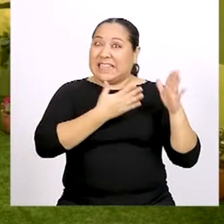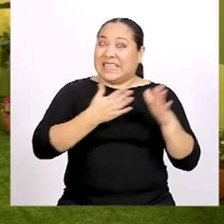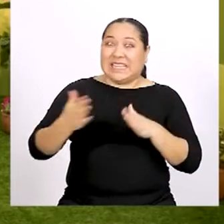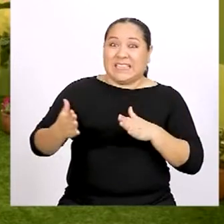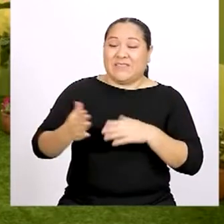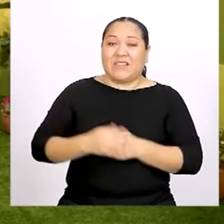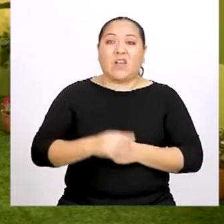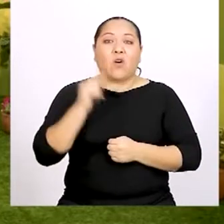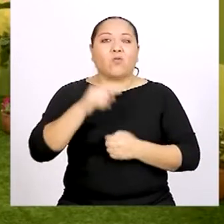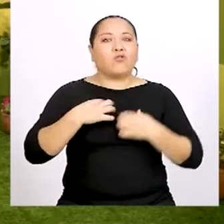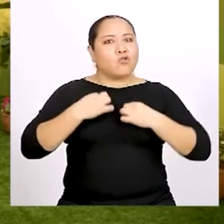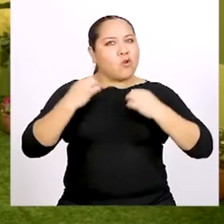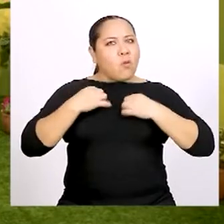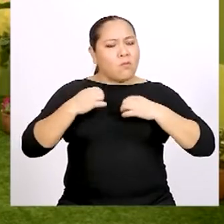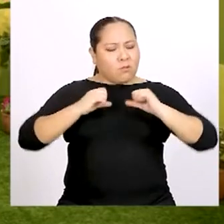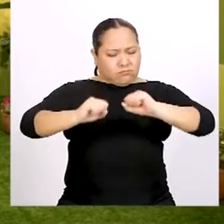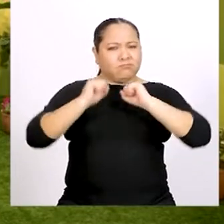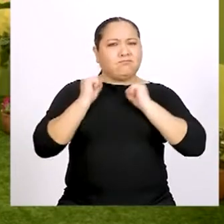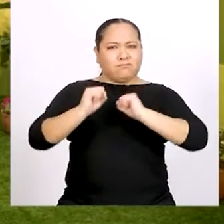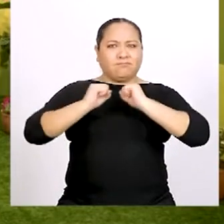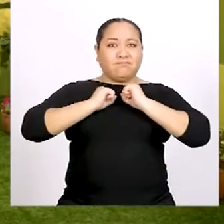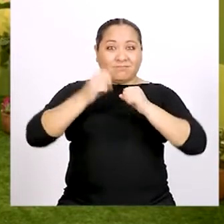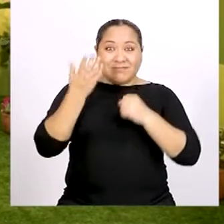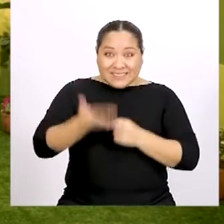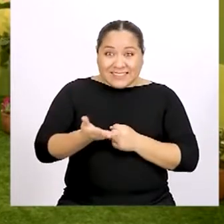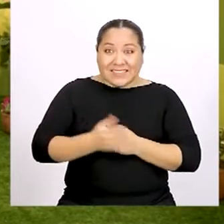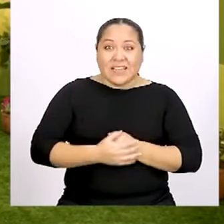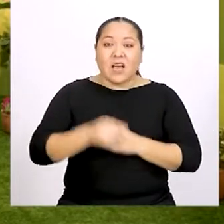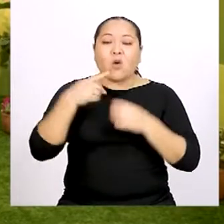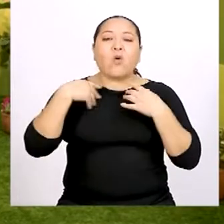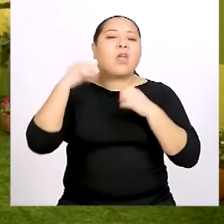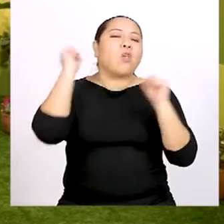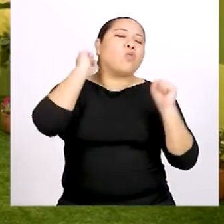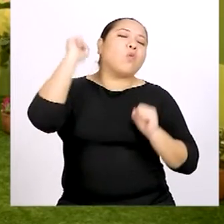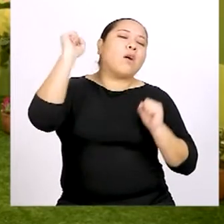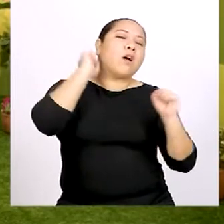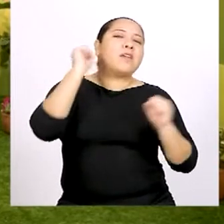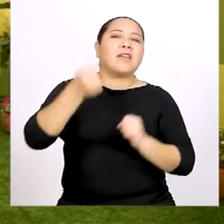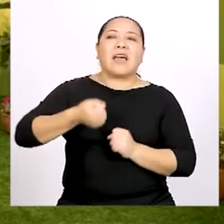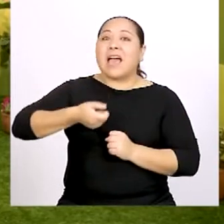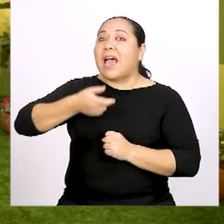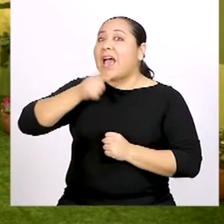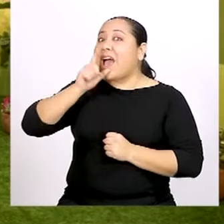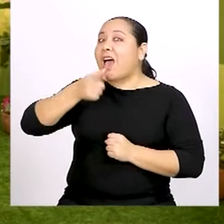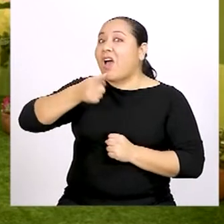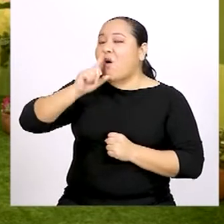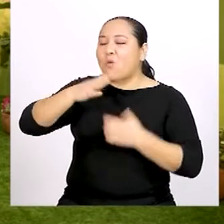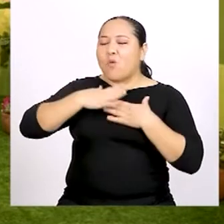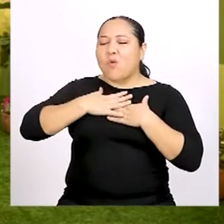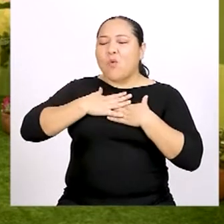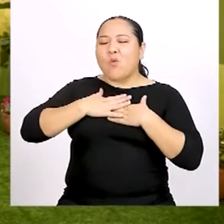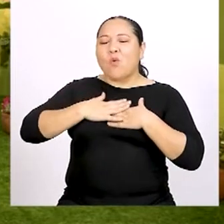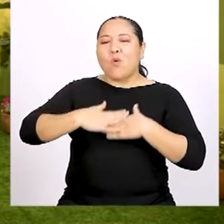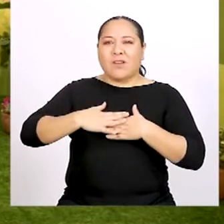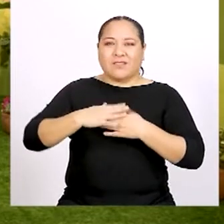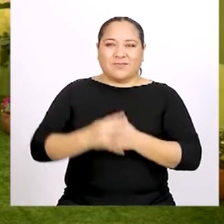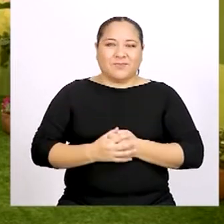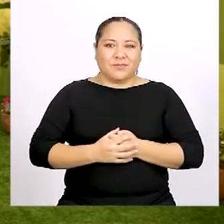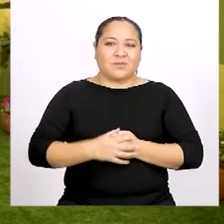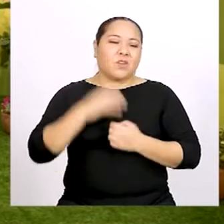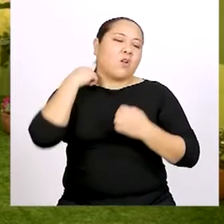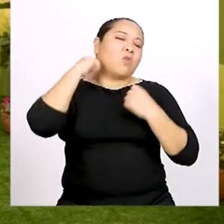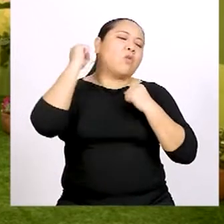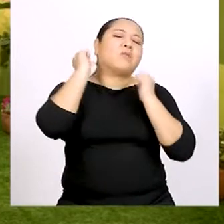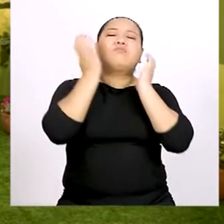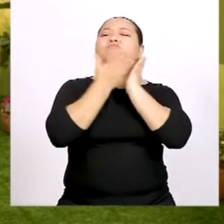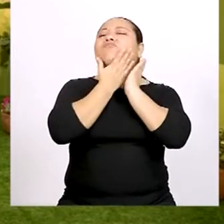libre, ropa cómoda para moverme. Tengo aquí una toalla y agua para hidratarme.